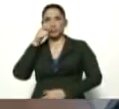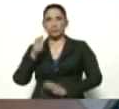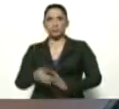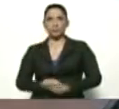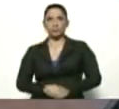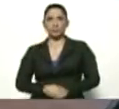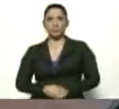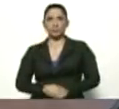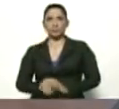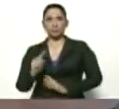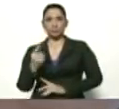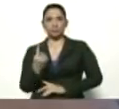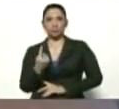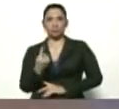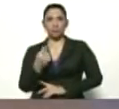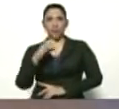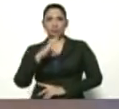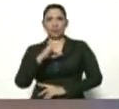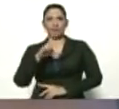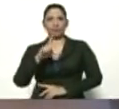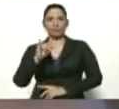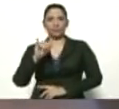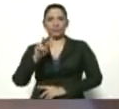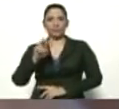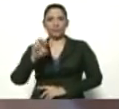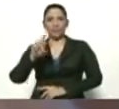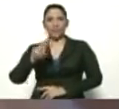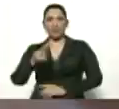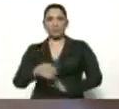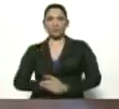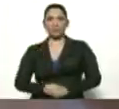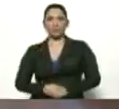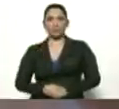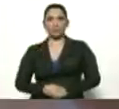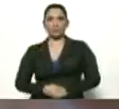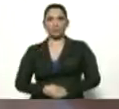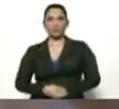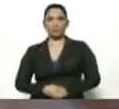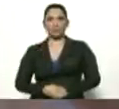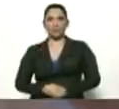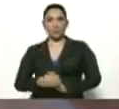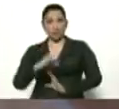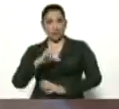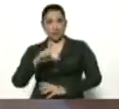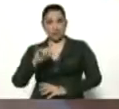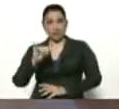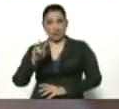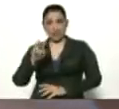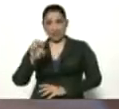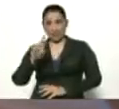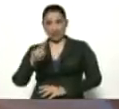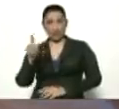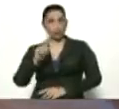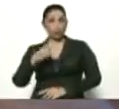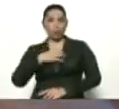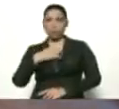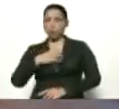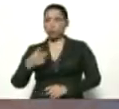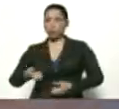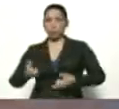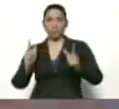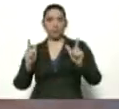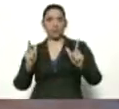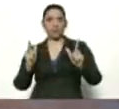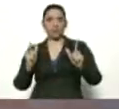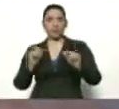en principio era clíver alcalá cordones como clíver alcalá cordones no pudo cumplir con lo